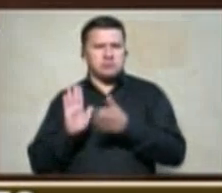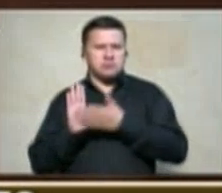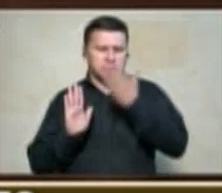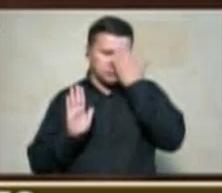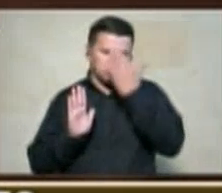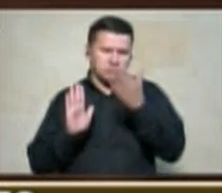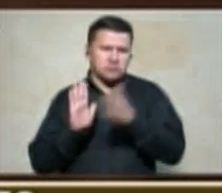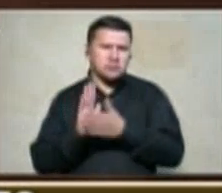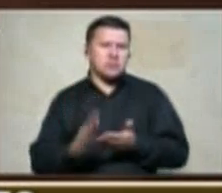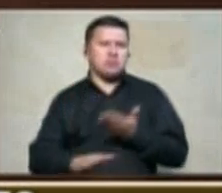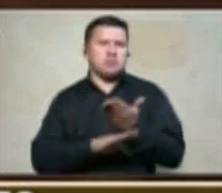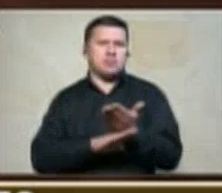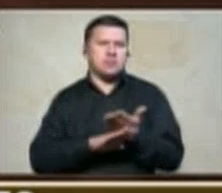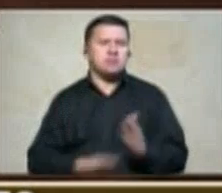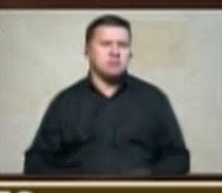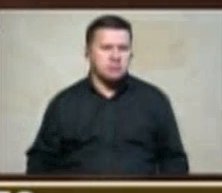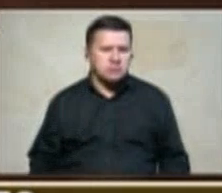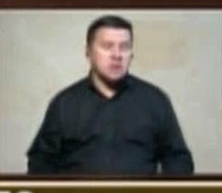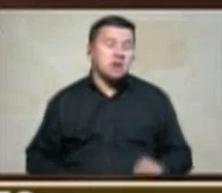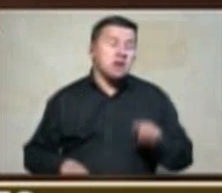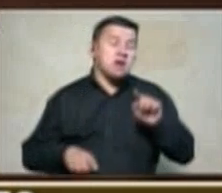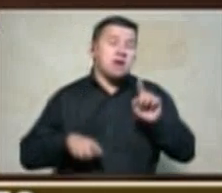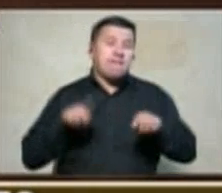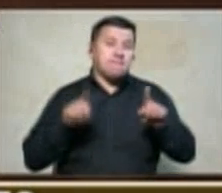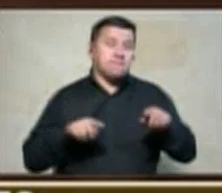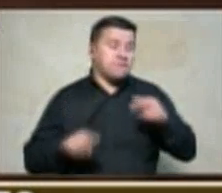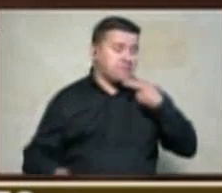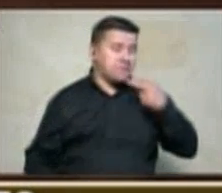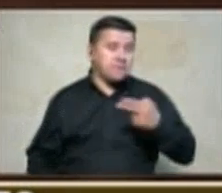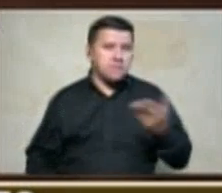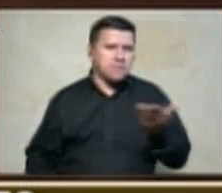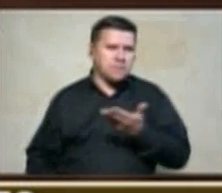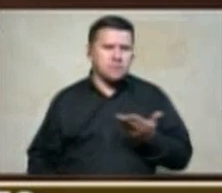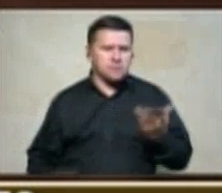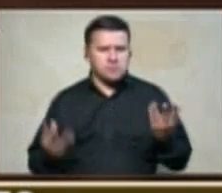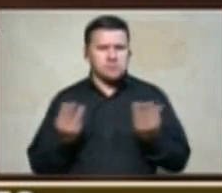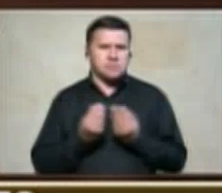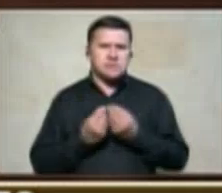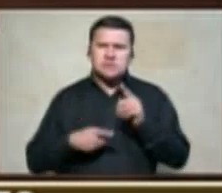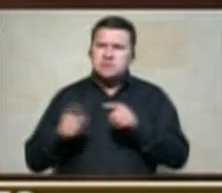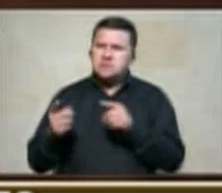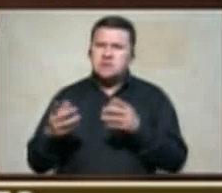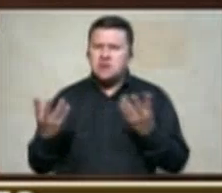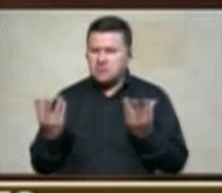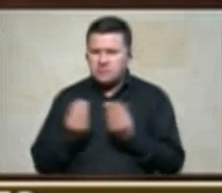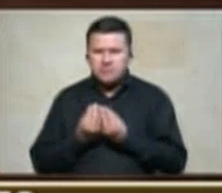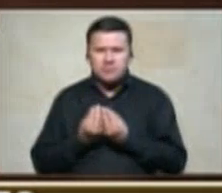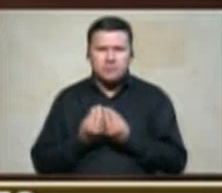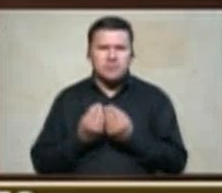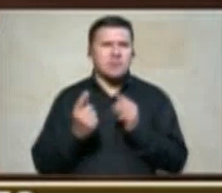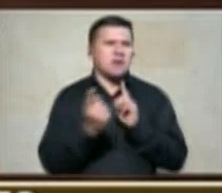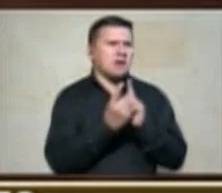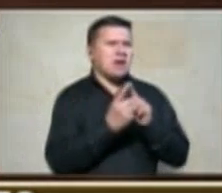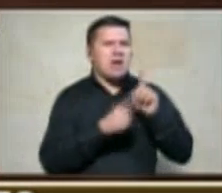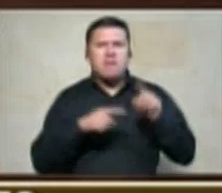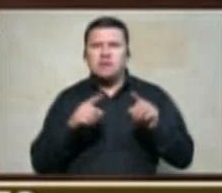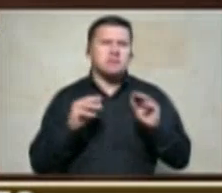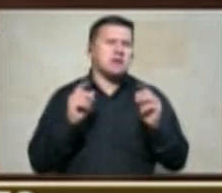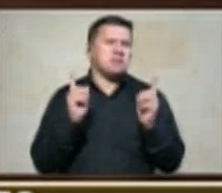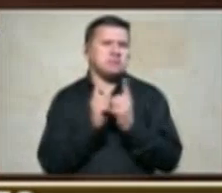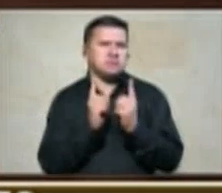tiene otro propósito. Y a veces, en la historia de los conflictos, a veces se juntan, se encuentran, pero a veces